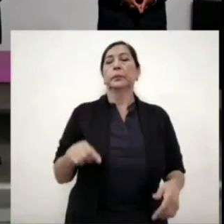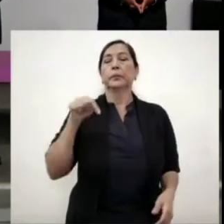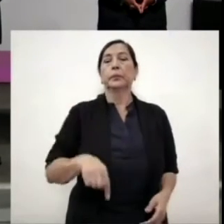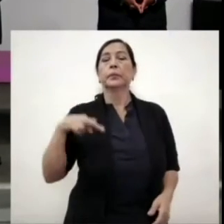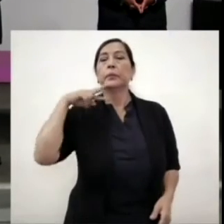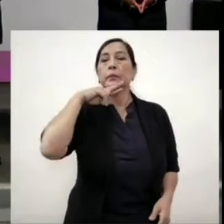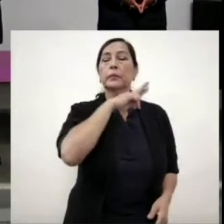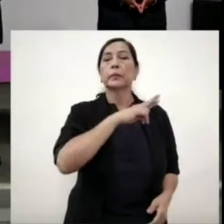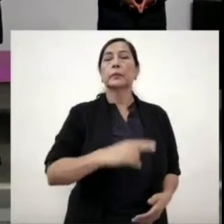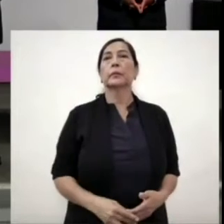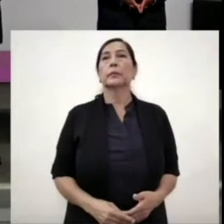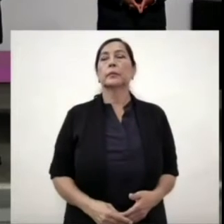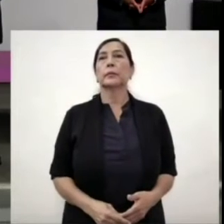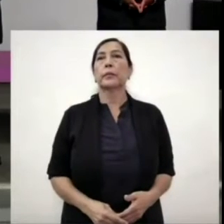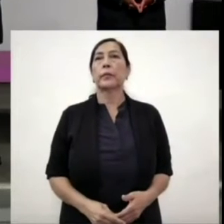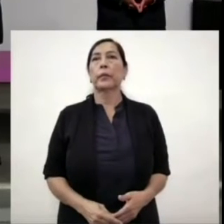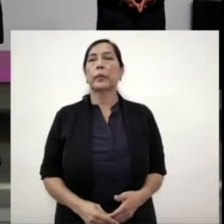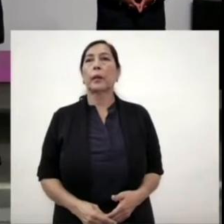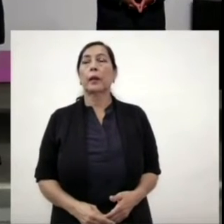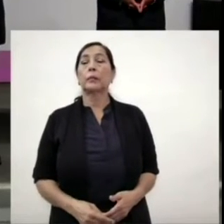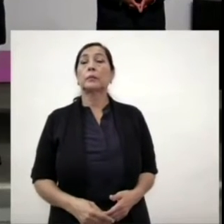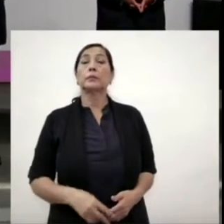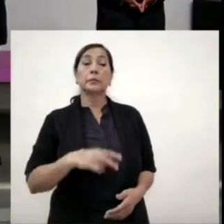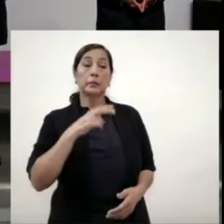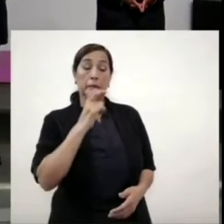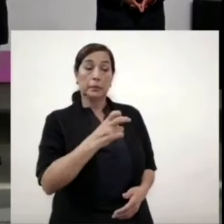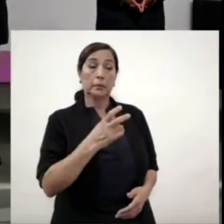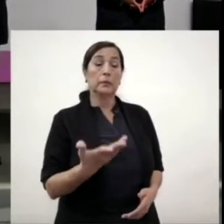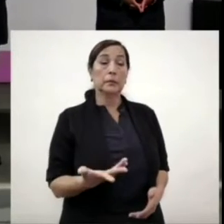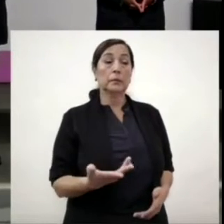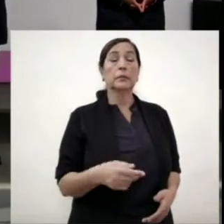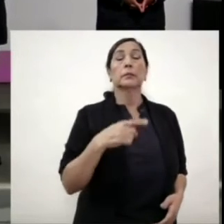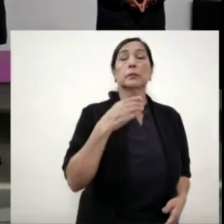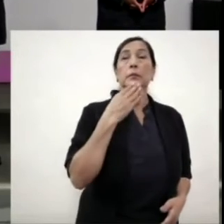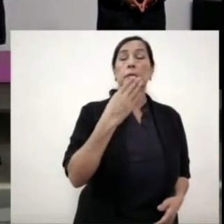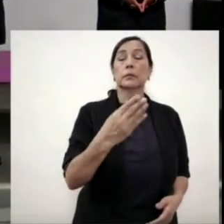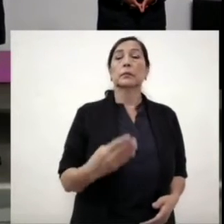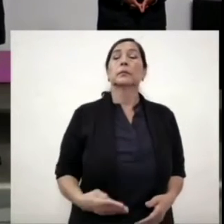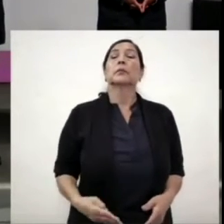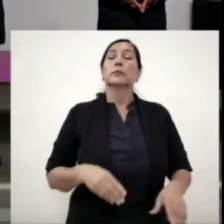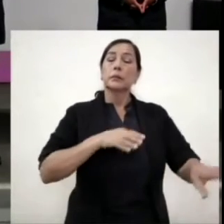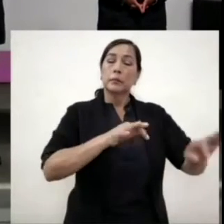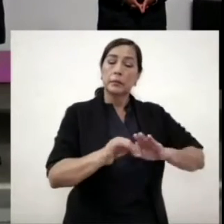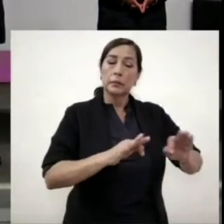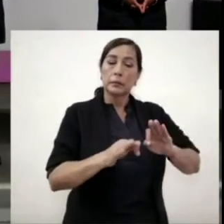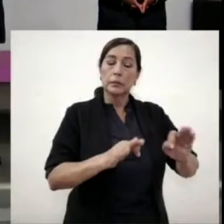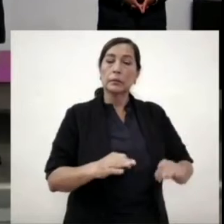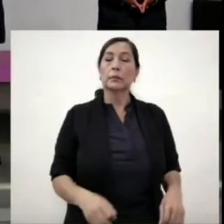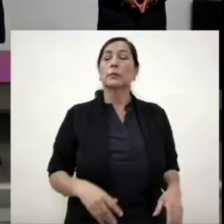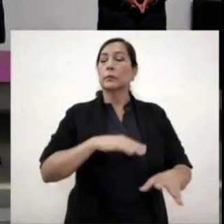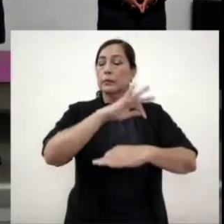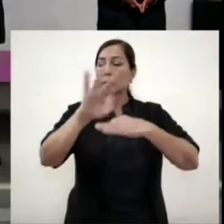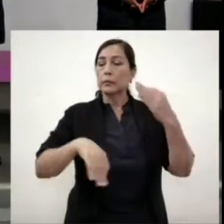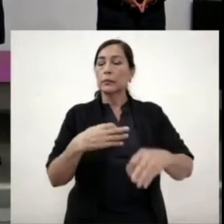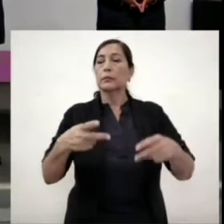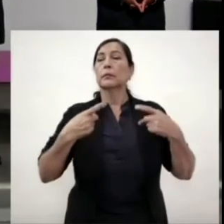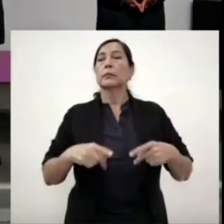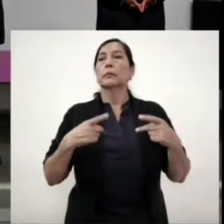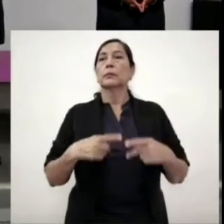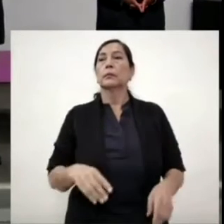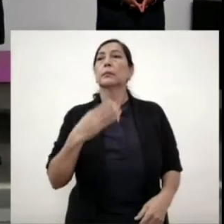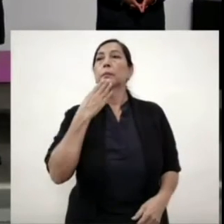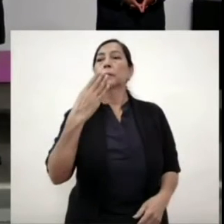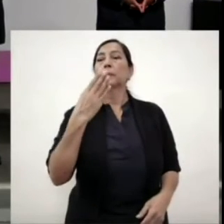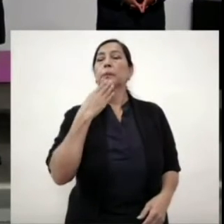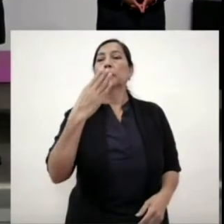es Michoacán. Ahí lo que vale es el bienestar de la gente, de